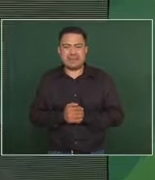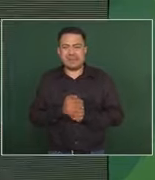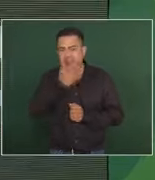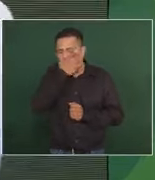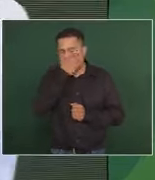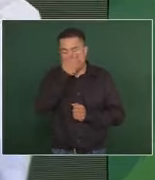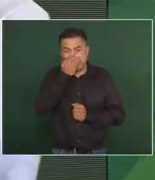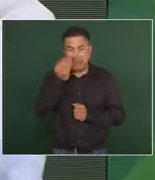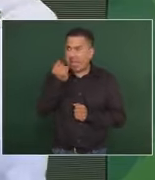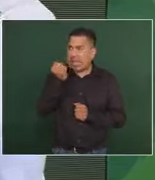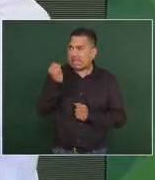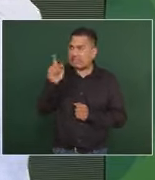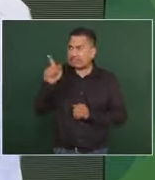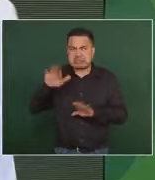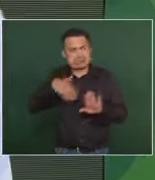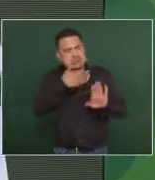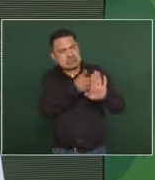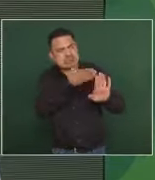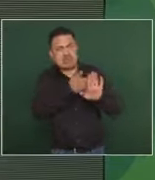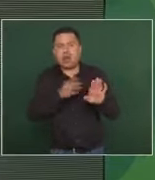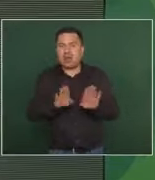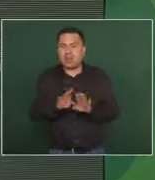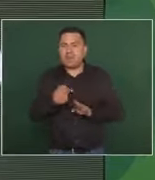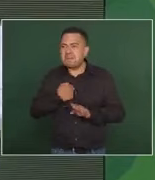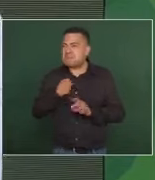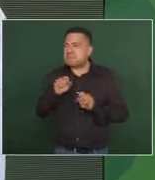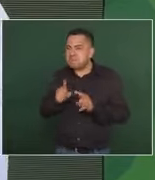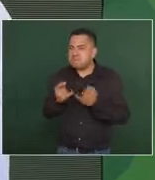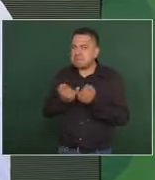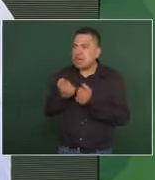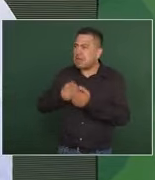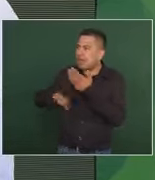¿así los trataba? ¿Cómo me tratan a mí?